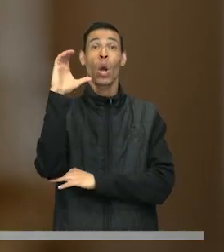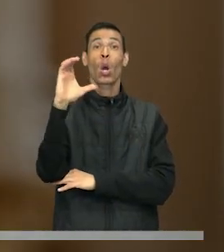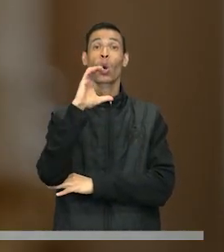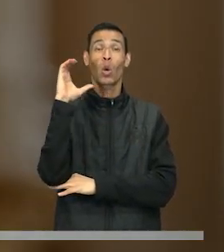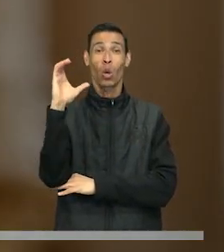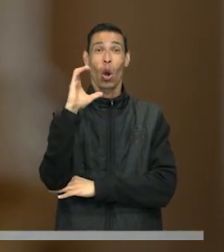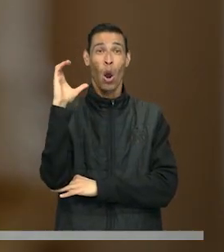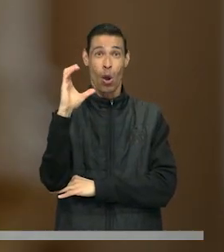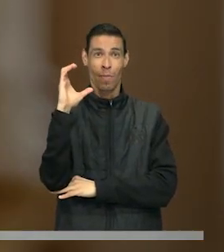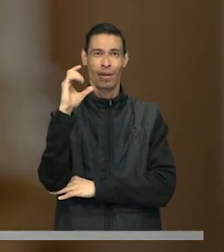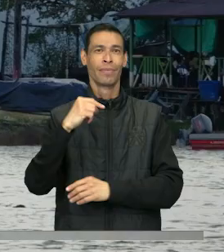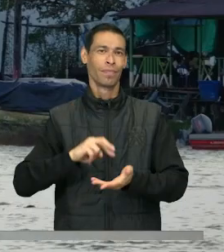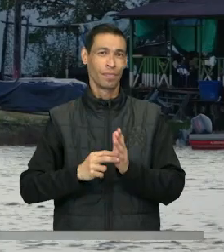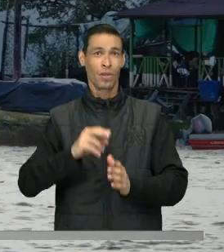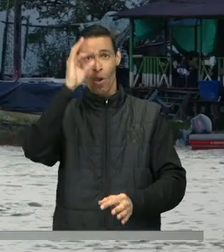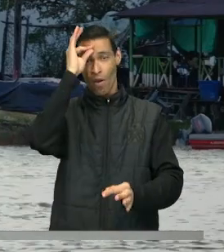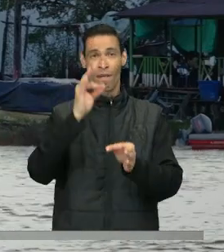soy un acto de fe.